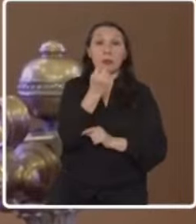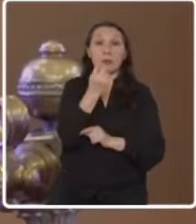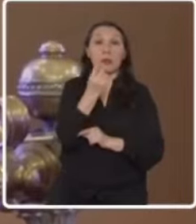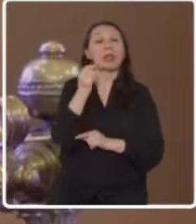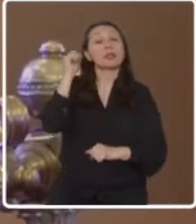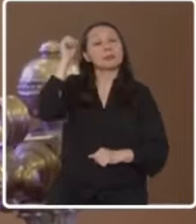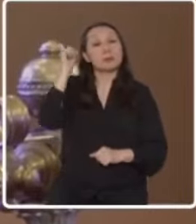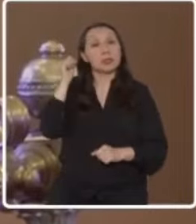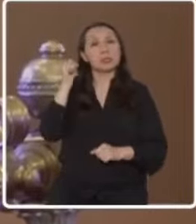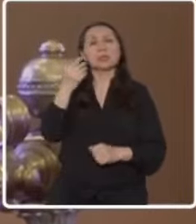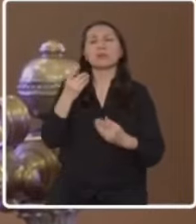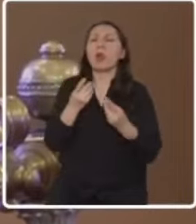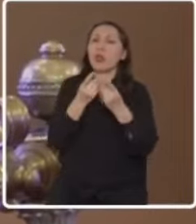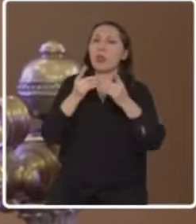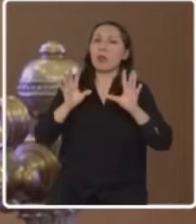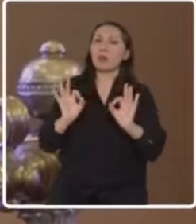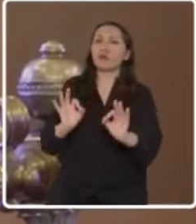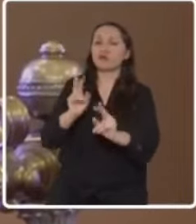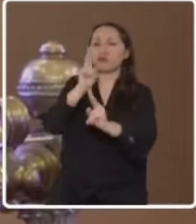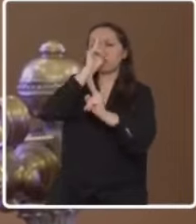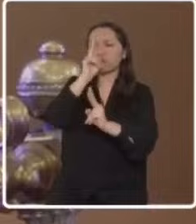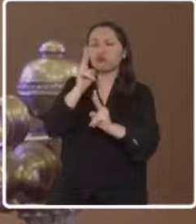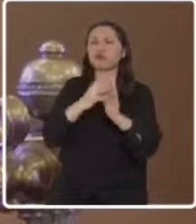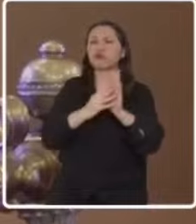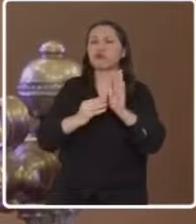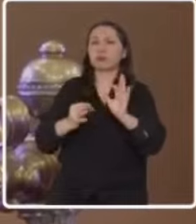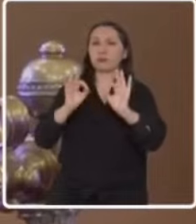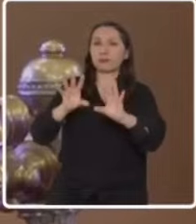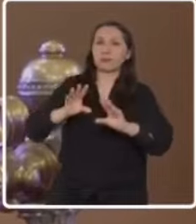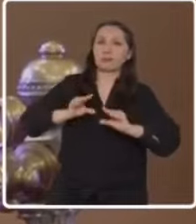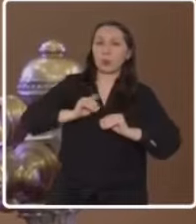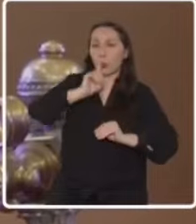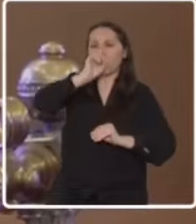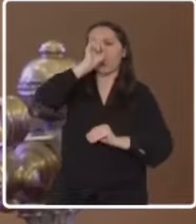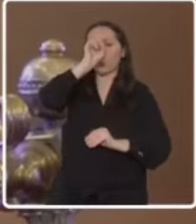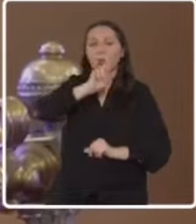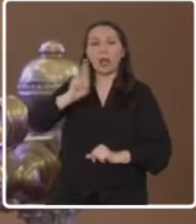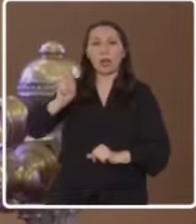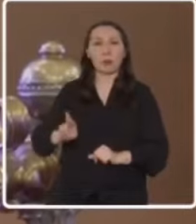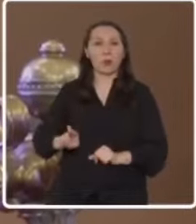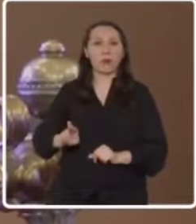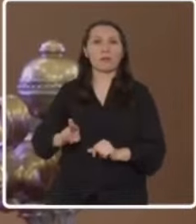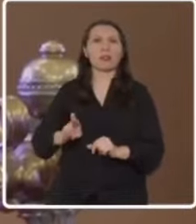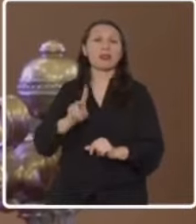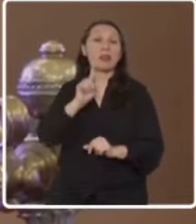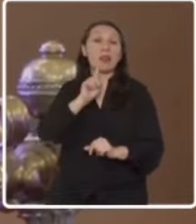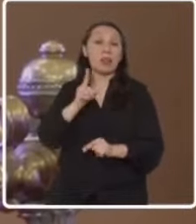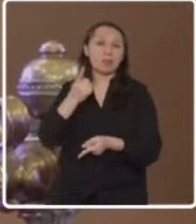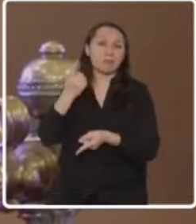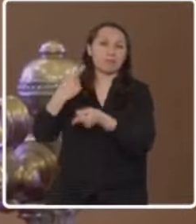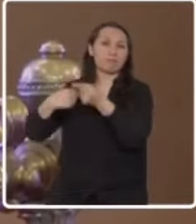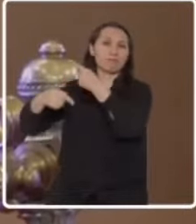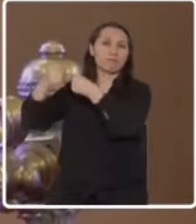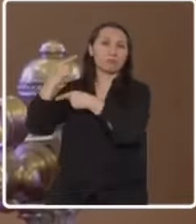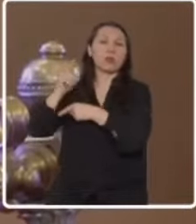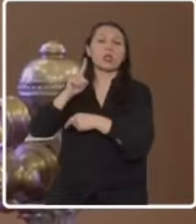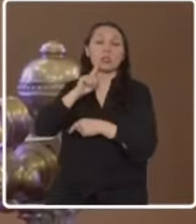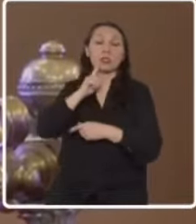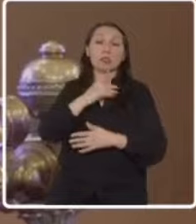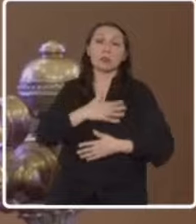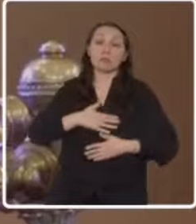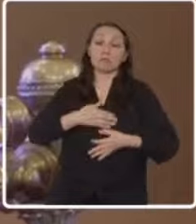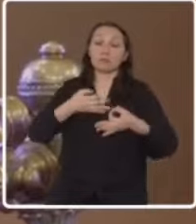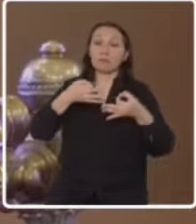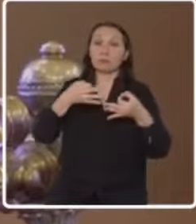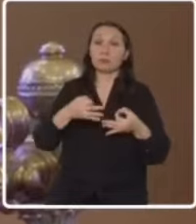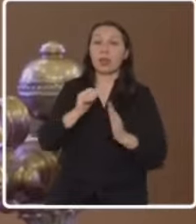Sebastián fue un demócrata ejemplar y encarnó fielmente la tradición republicana de quienes históricamente han tenido el